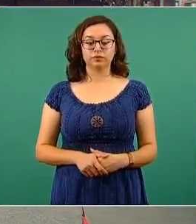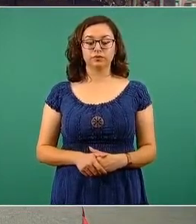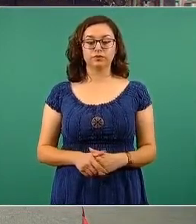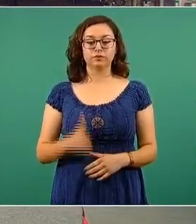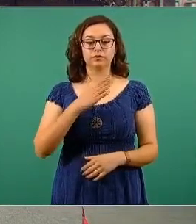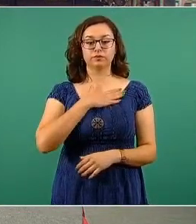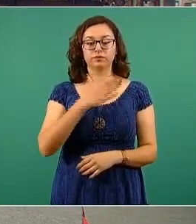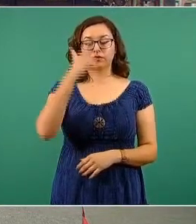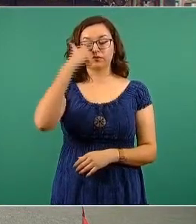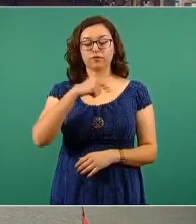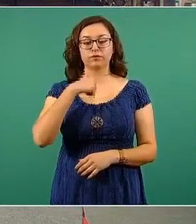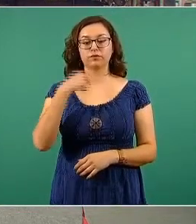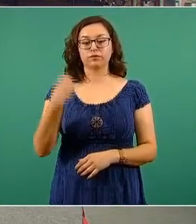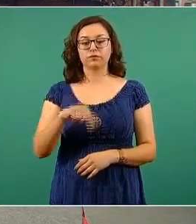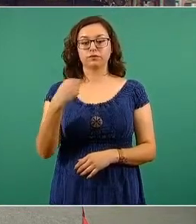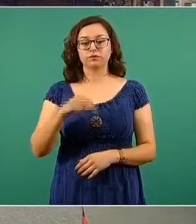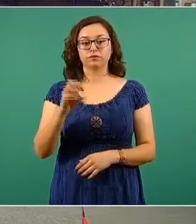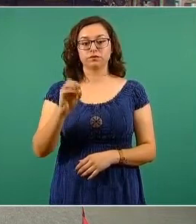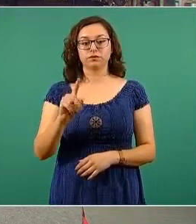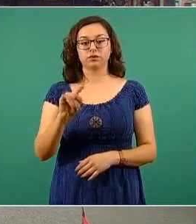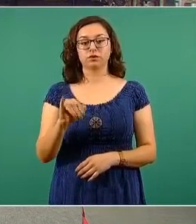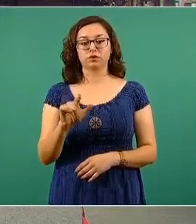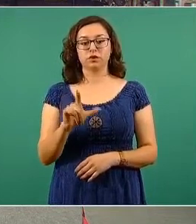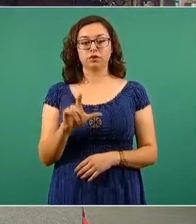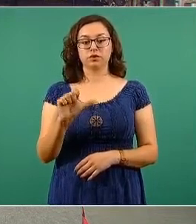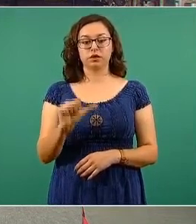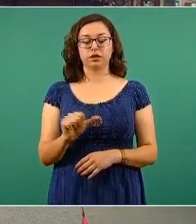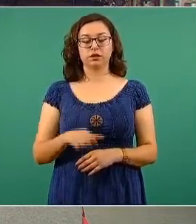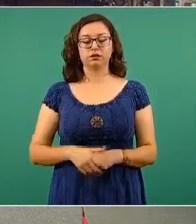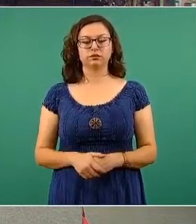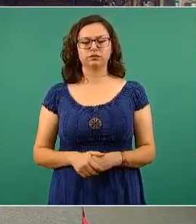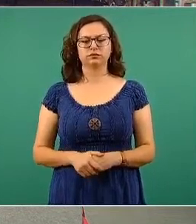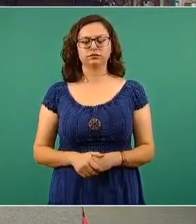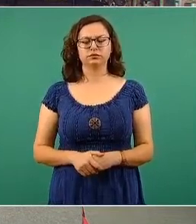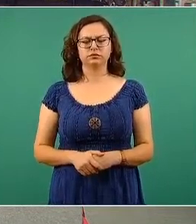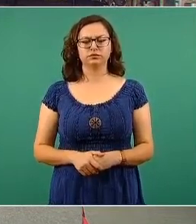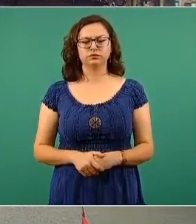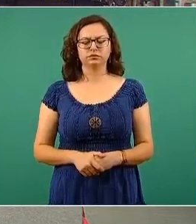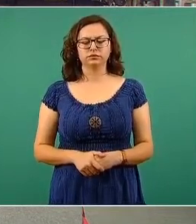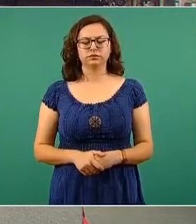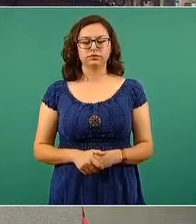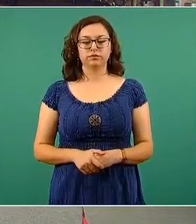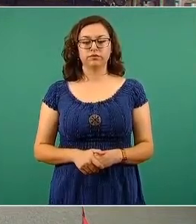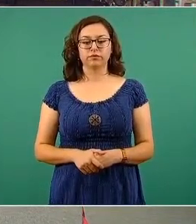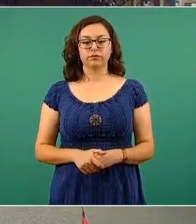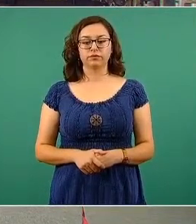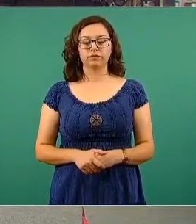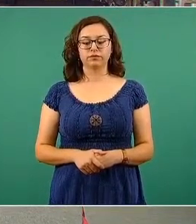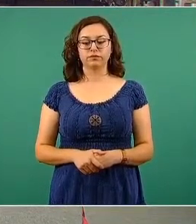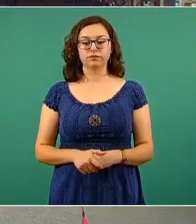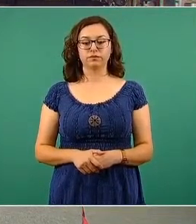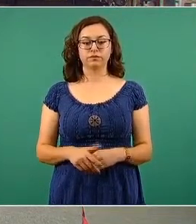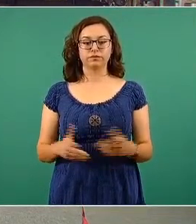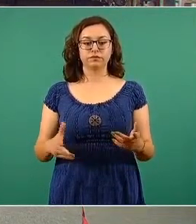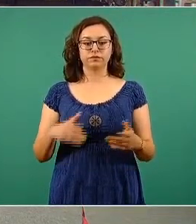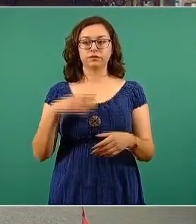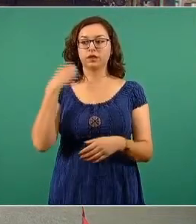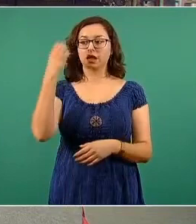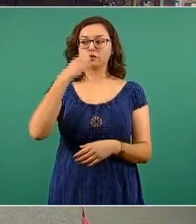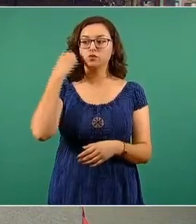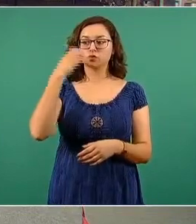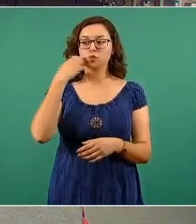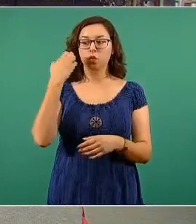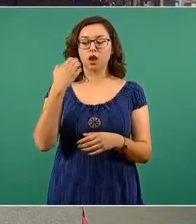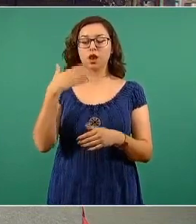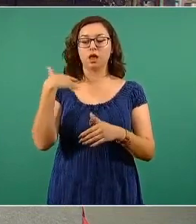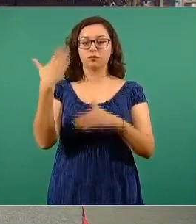Buenas noches, Otilia Carvajal de La Razón. Doctora, le voy a preguntarle sobre el protocolo de regreso a clases. ¿Qué se establece